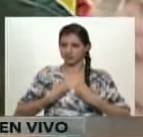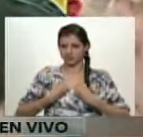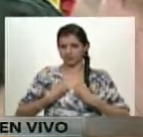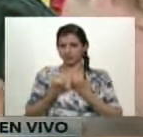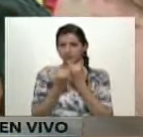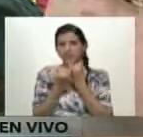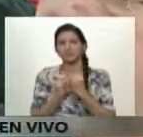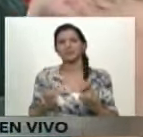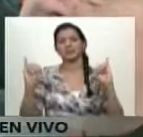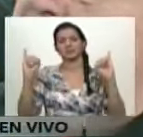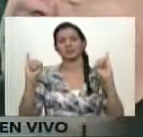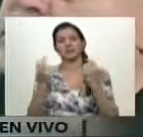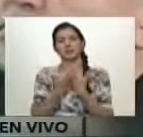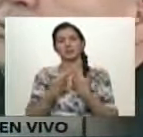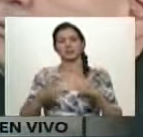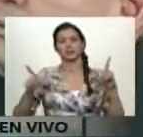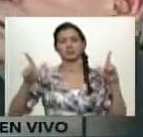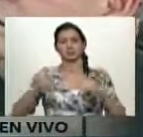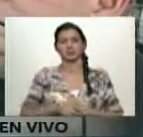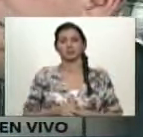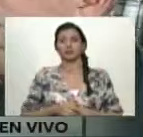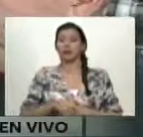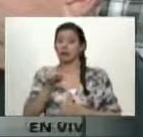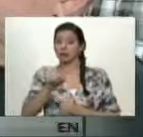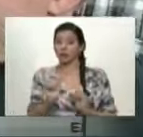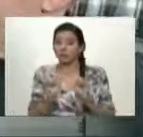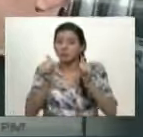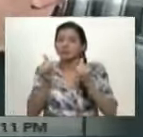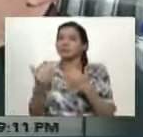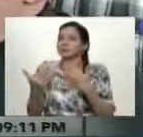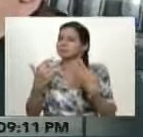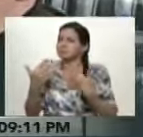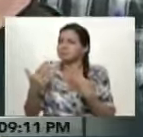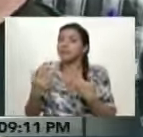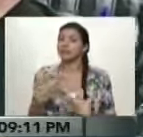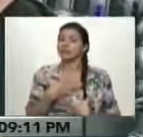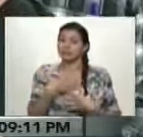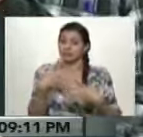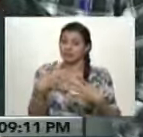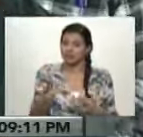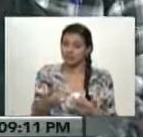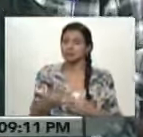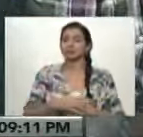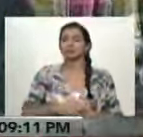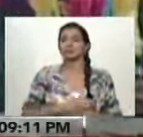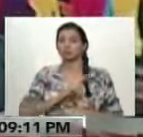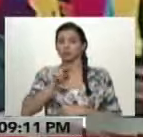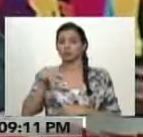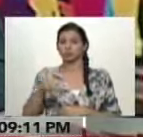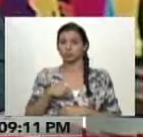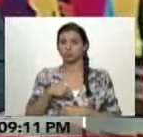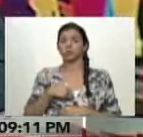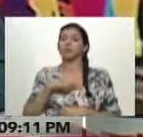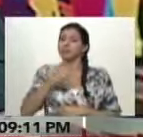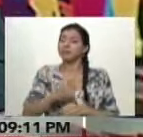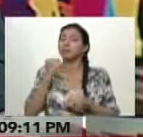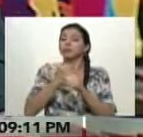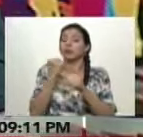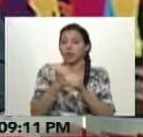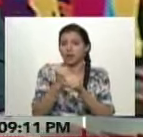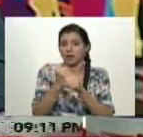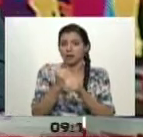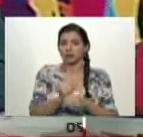soberanía. De ahí nace una simpatía, un interés que nosotros tenemos que trabajar, Rodrigo.